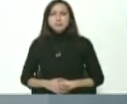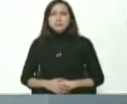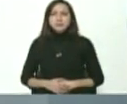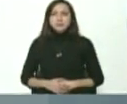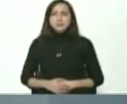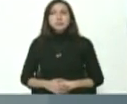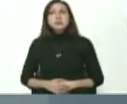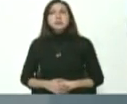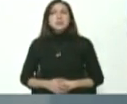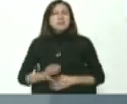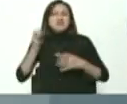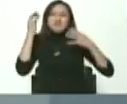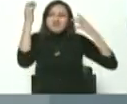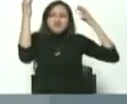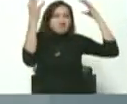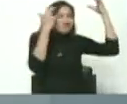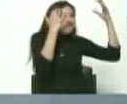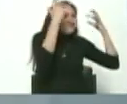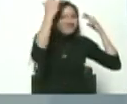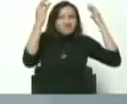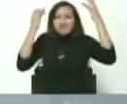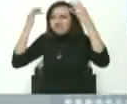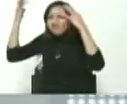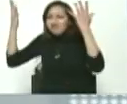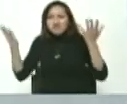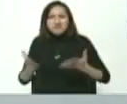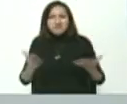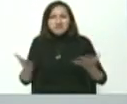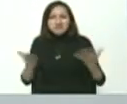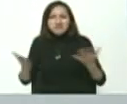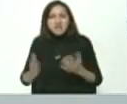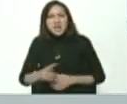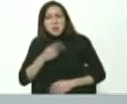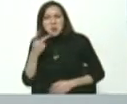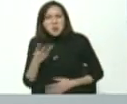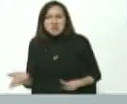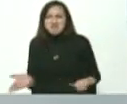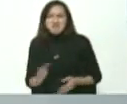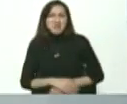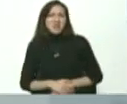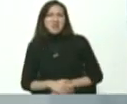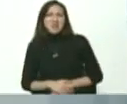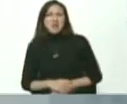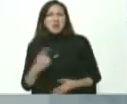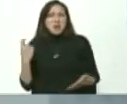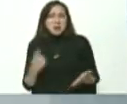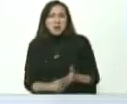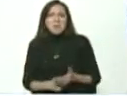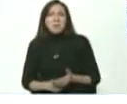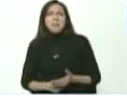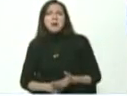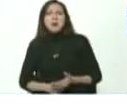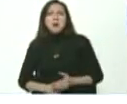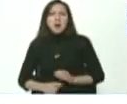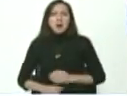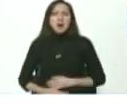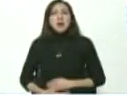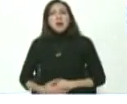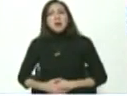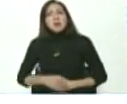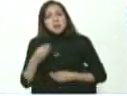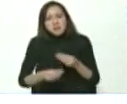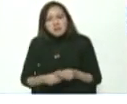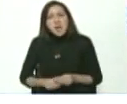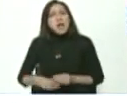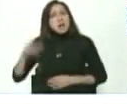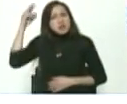la fantasía y la estupidez en política se paga caro. Uno tiene que tener los pies